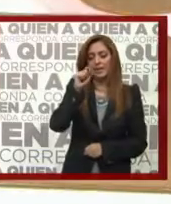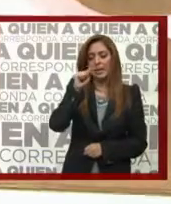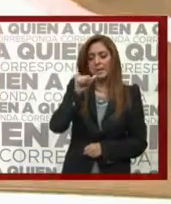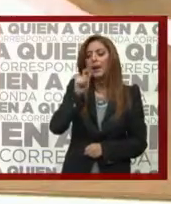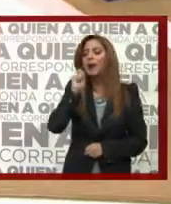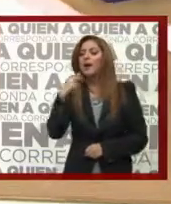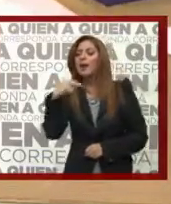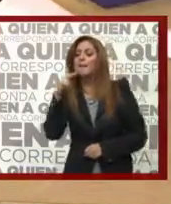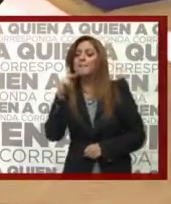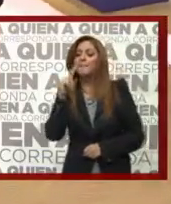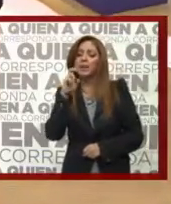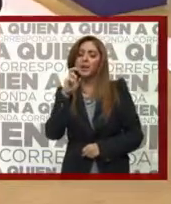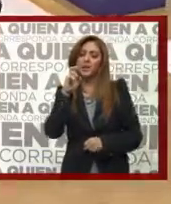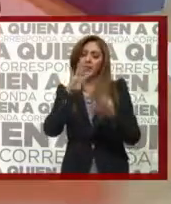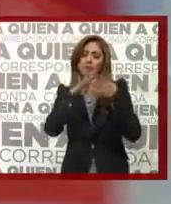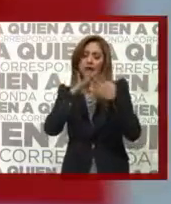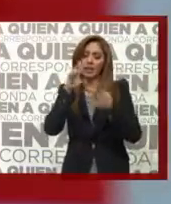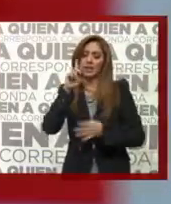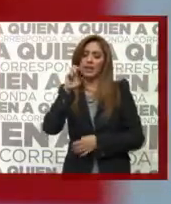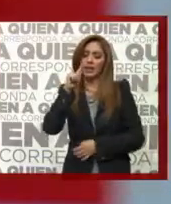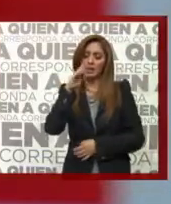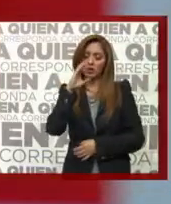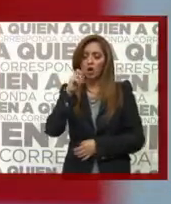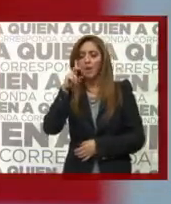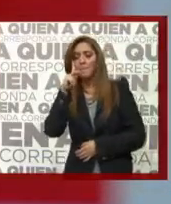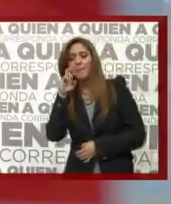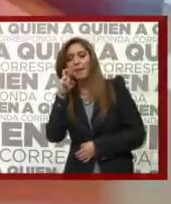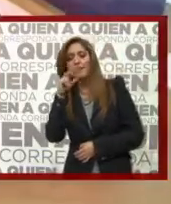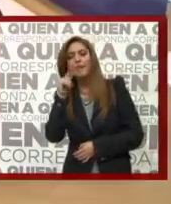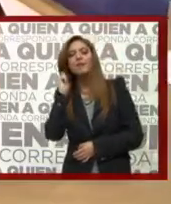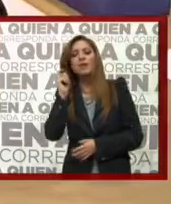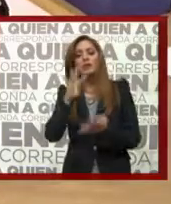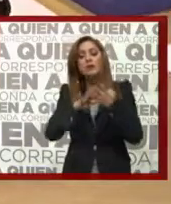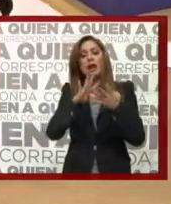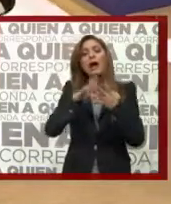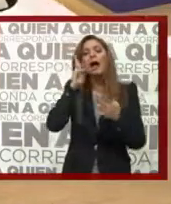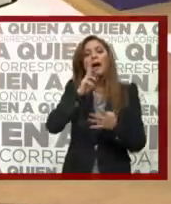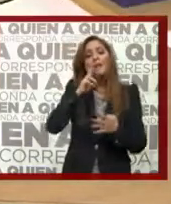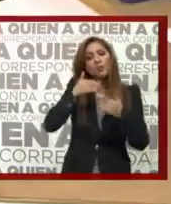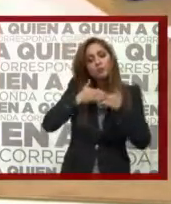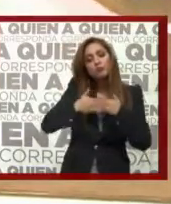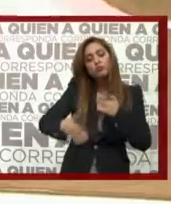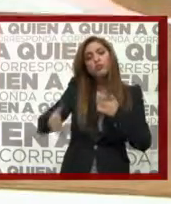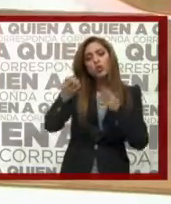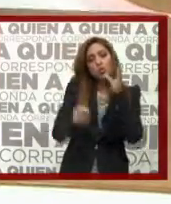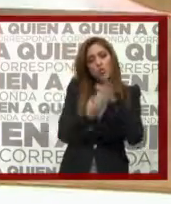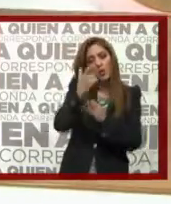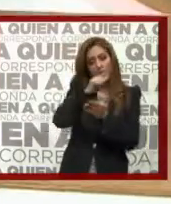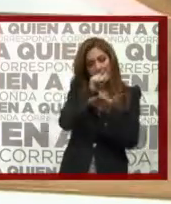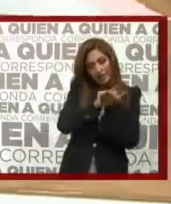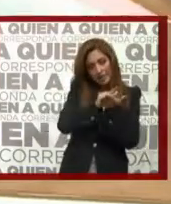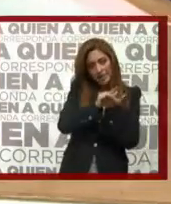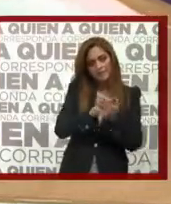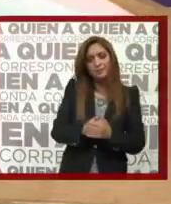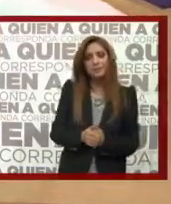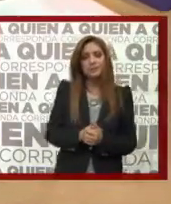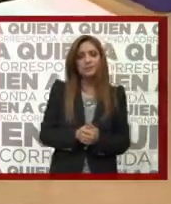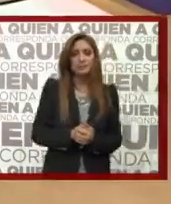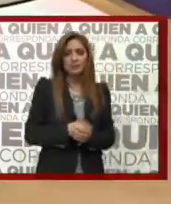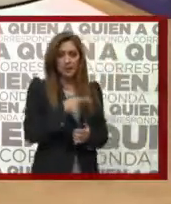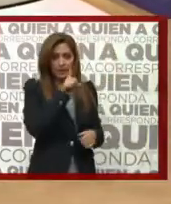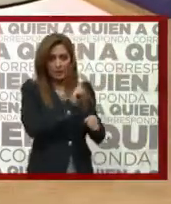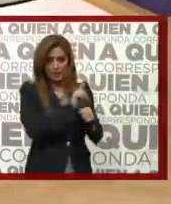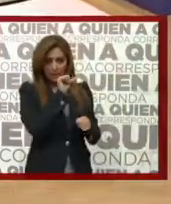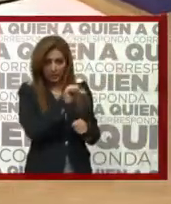cambia. Tendríamos que hablar de ejemplos que ya se adquieran a partir de la entrada en reforma. Pero el 16 entrará.